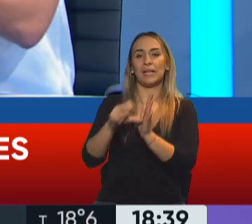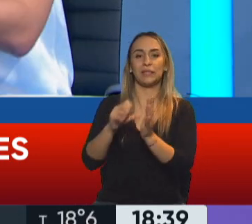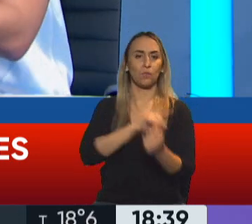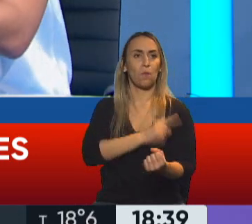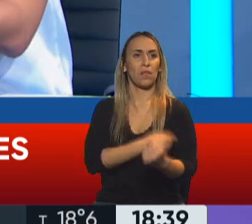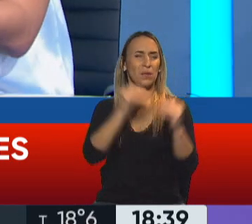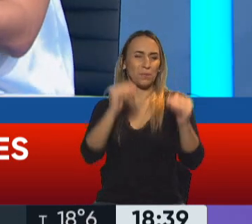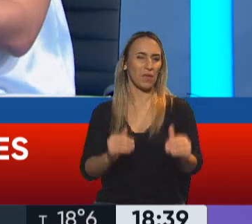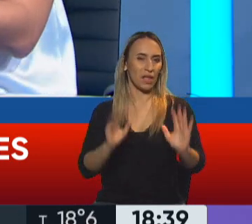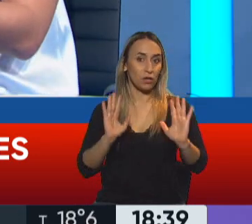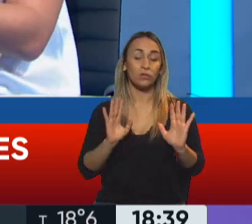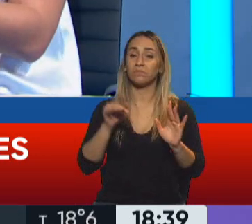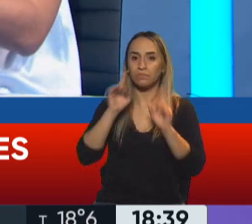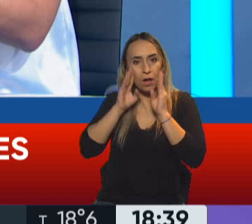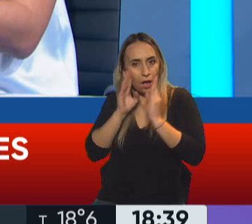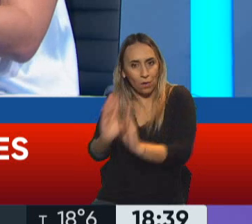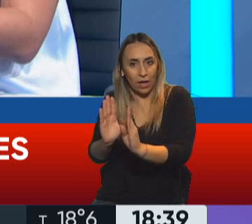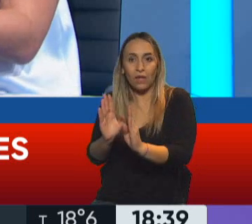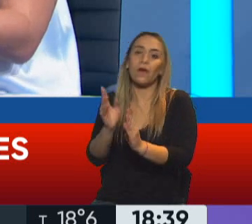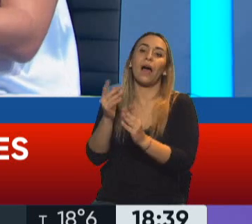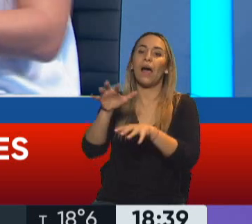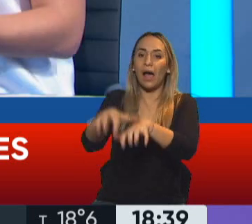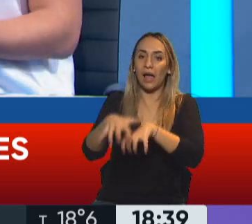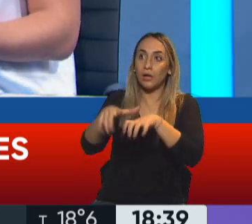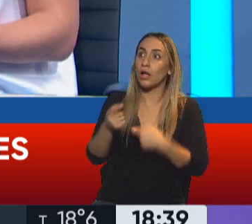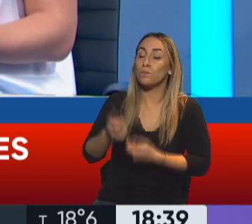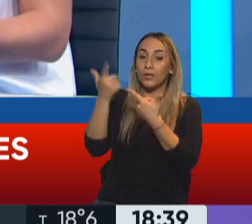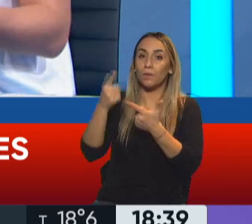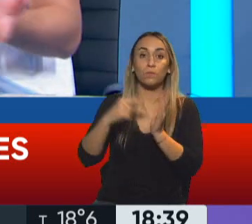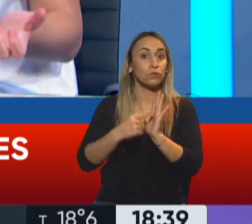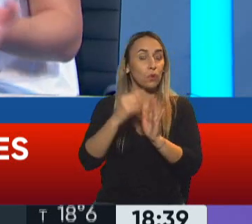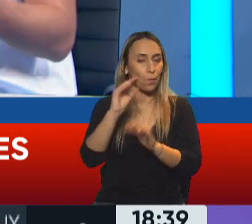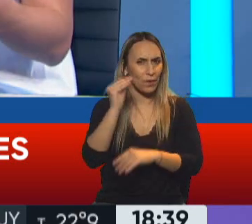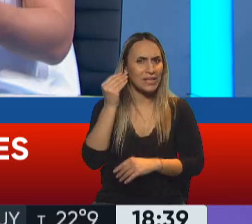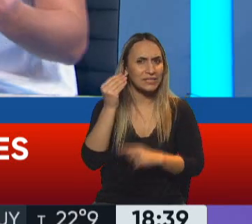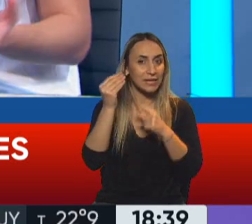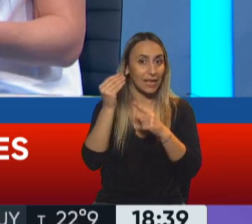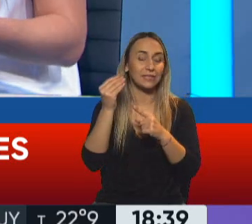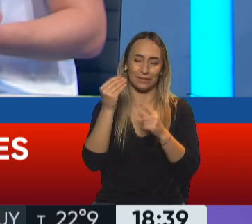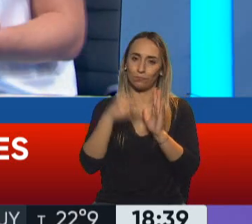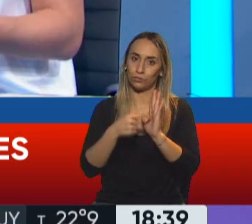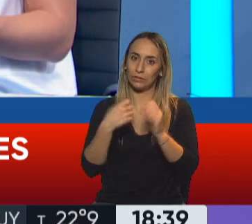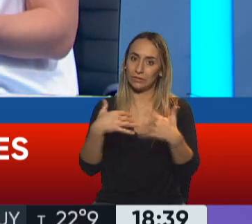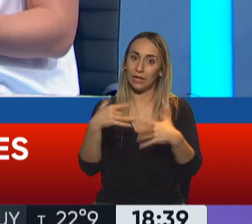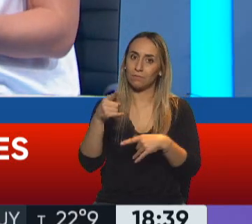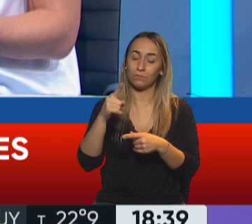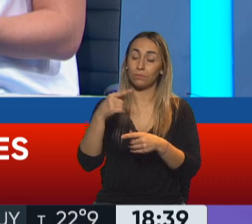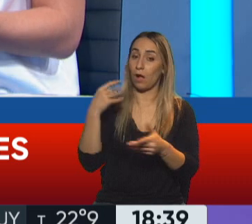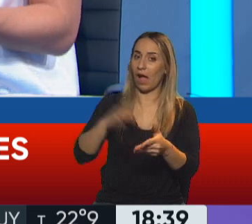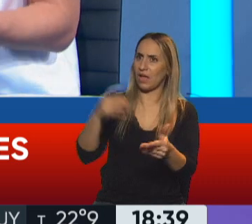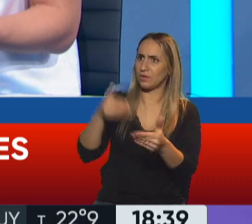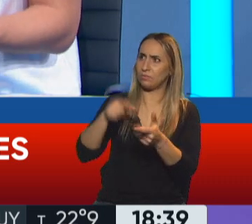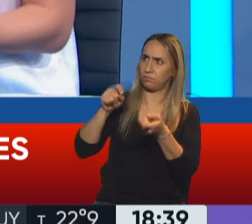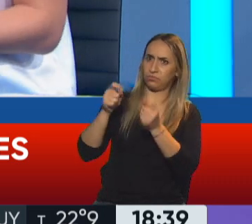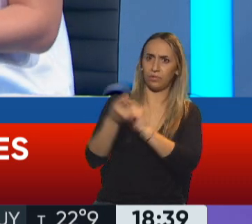están abocados a la exportación, a la agroexportación. Ahora, Brasil, ese es el elemento, digamos, que cambió en los últimos años,